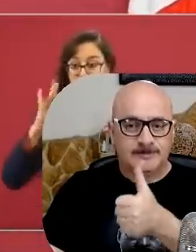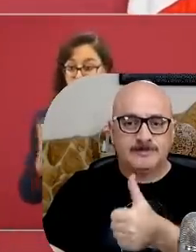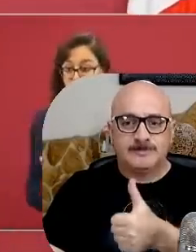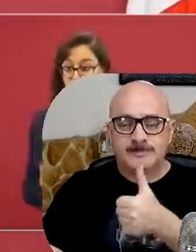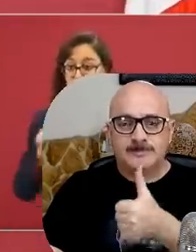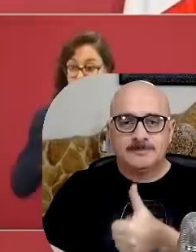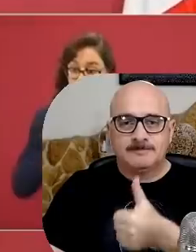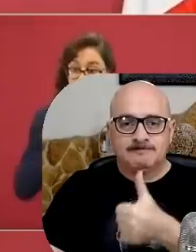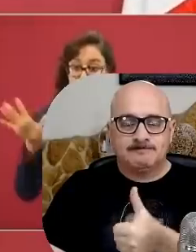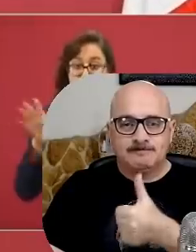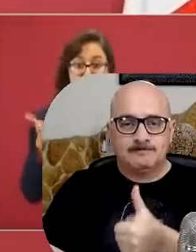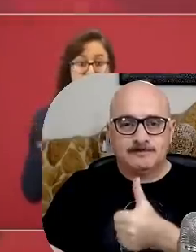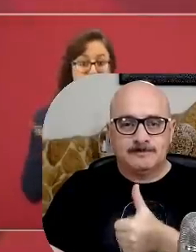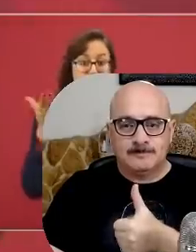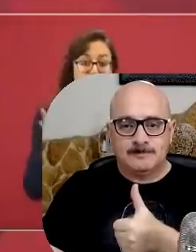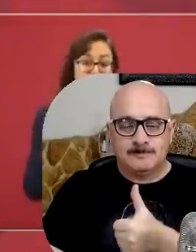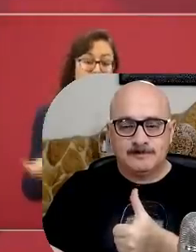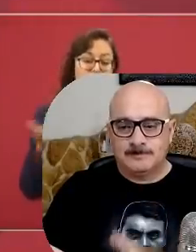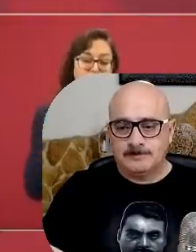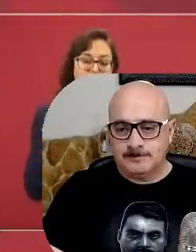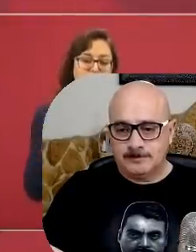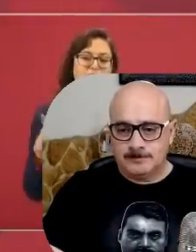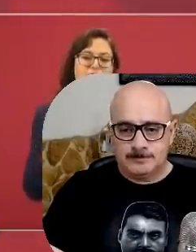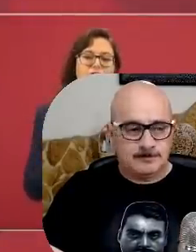A veces por edad,